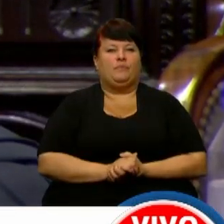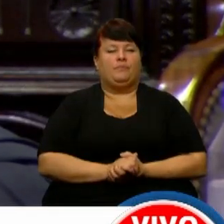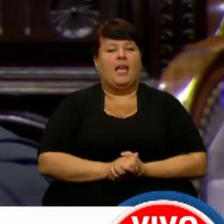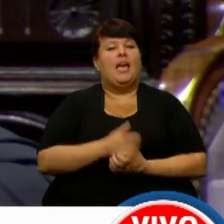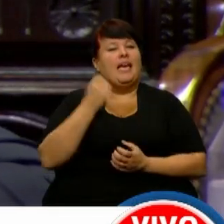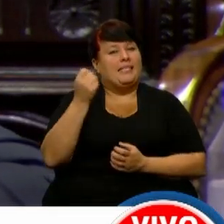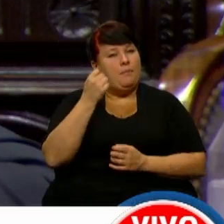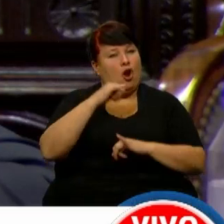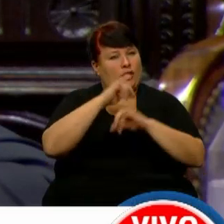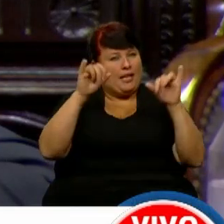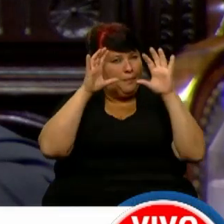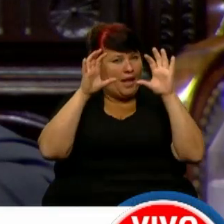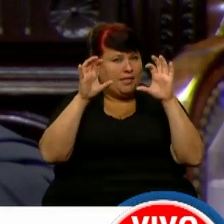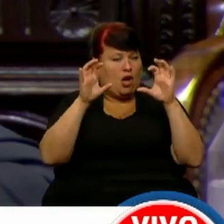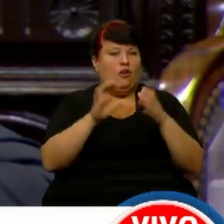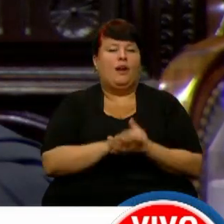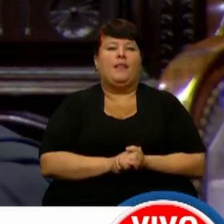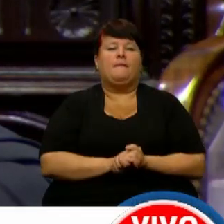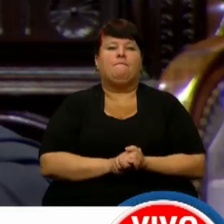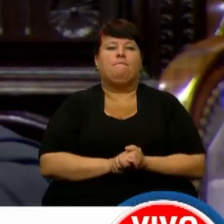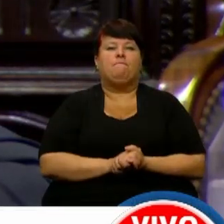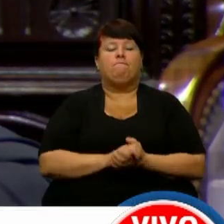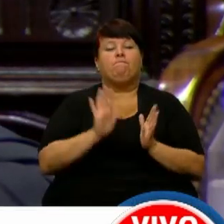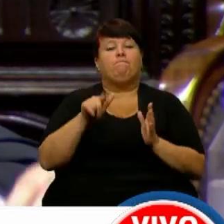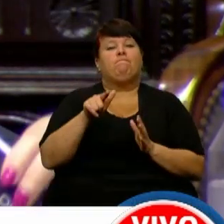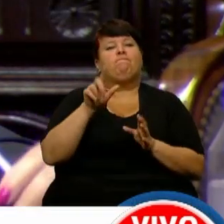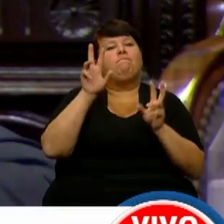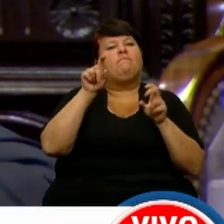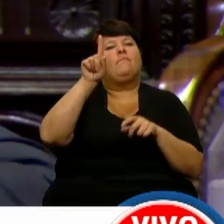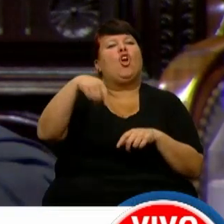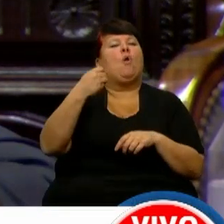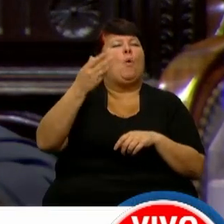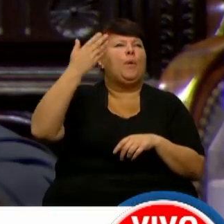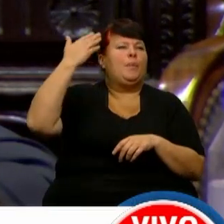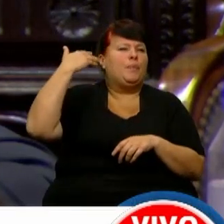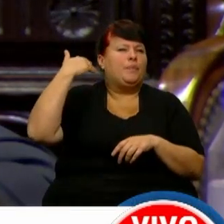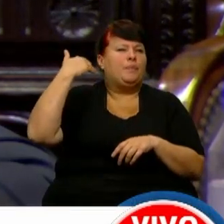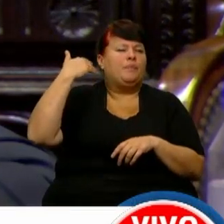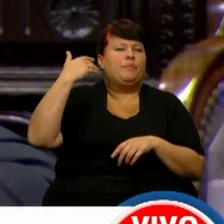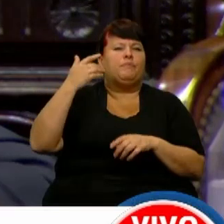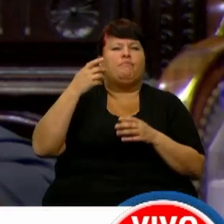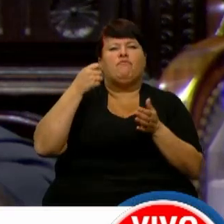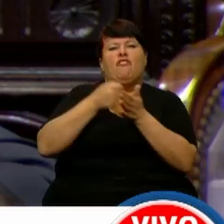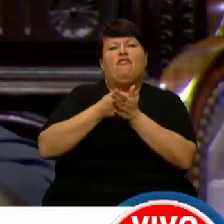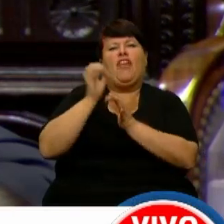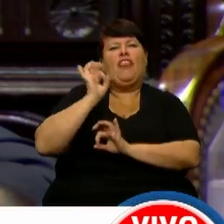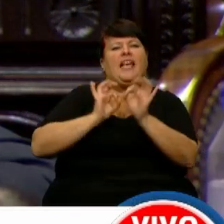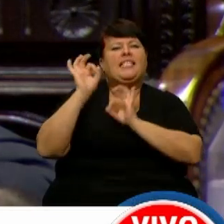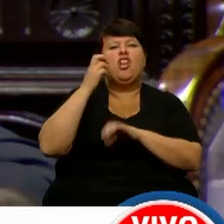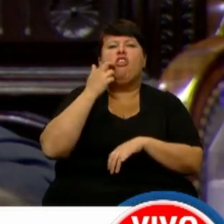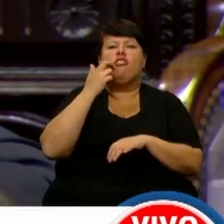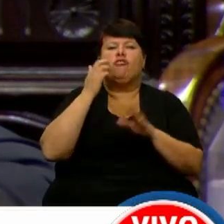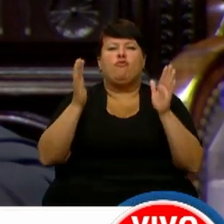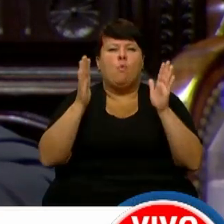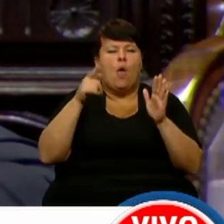Vale la pena recordar quizás que esta figura surgida por allá a fines del siglo